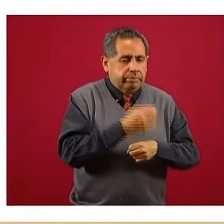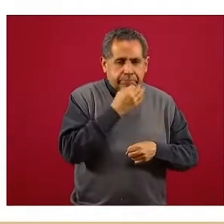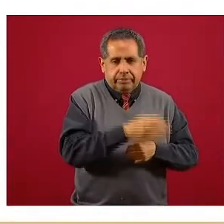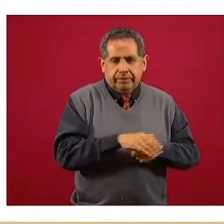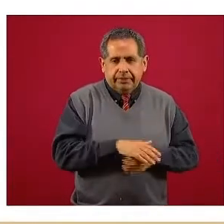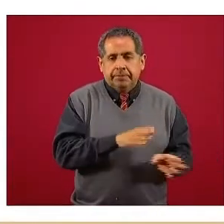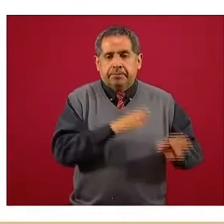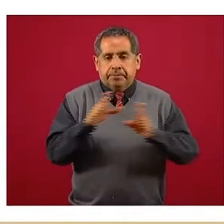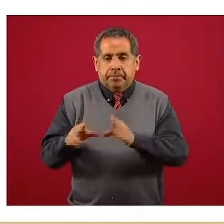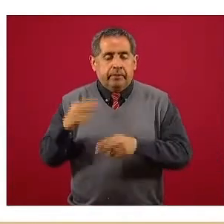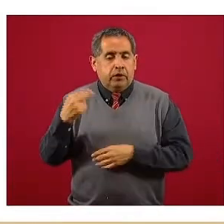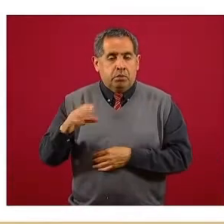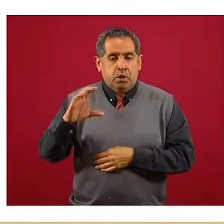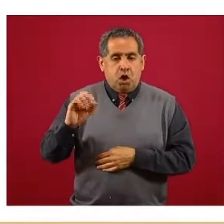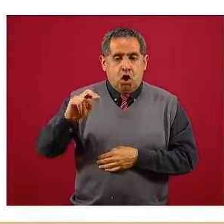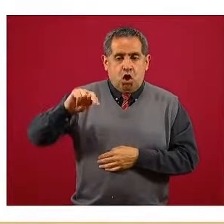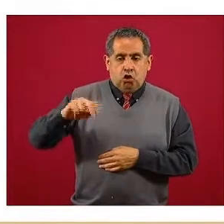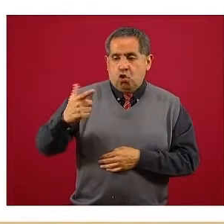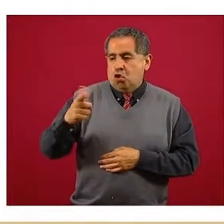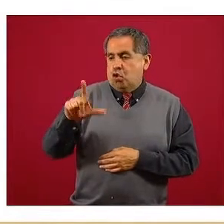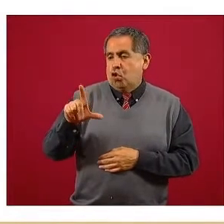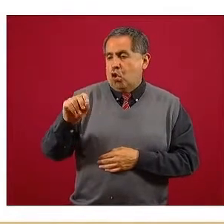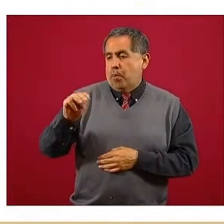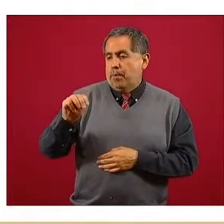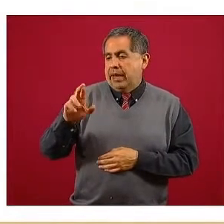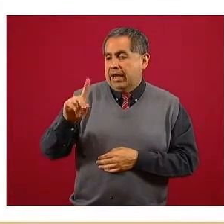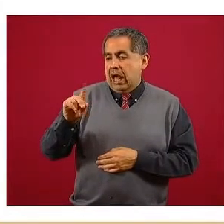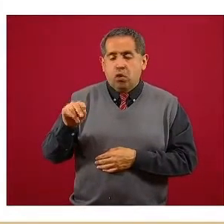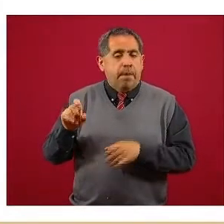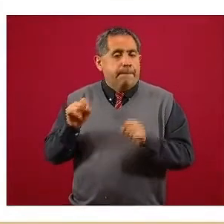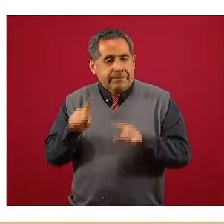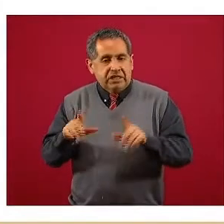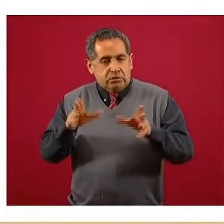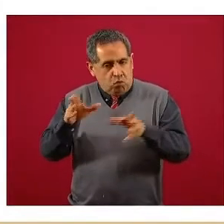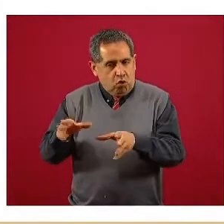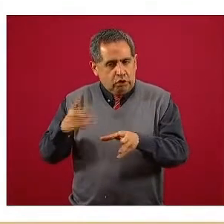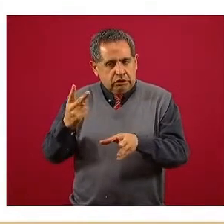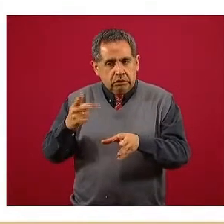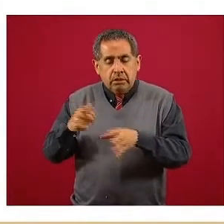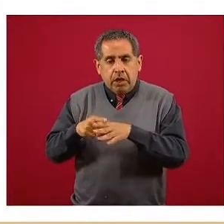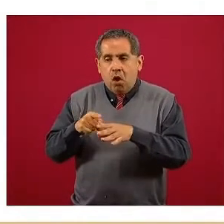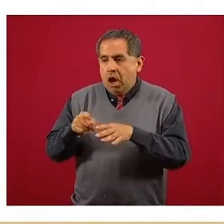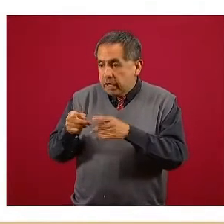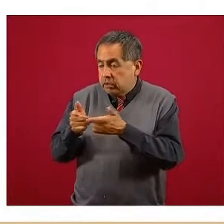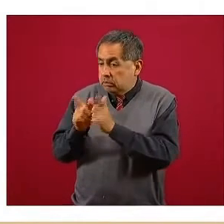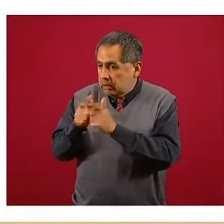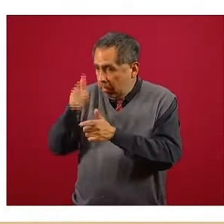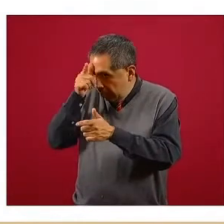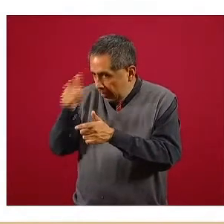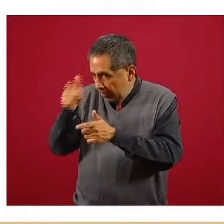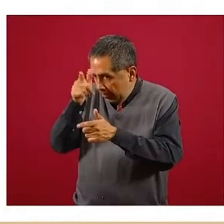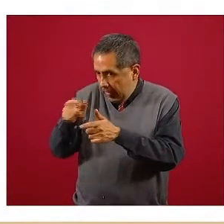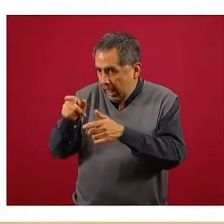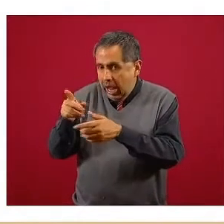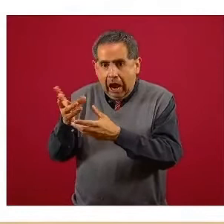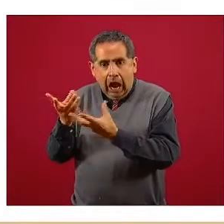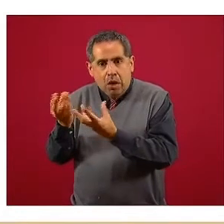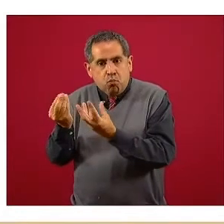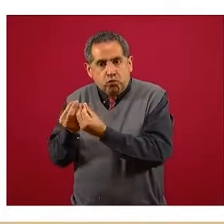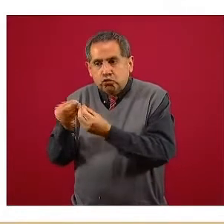casos, ya es esta misma característica, pero donde se van a presentar casos que van a estar agrupados ya en un